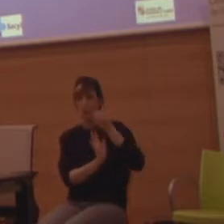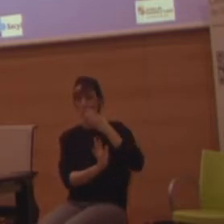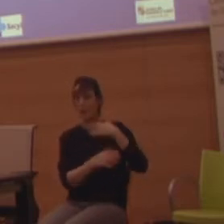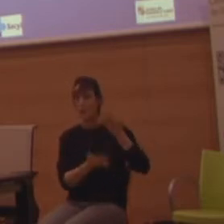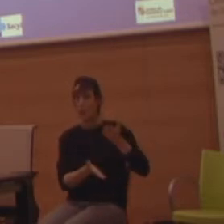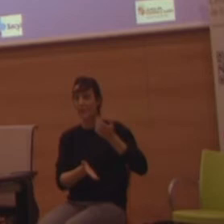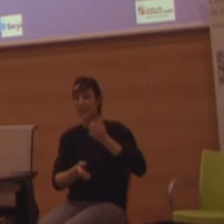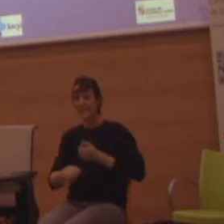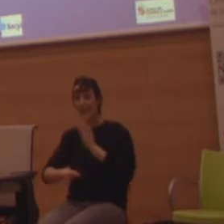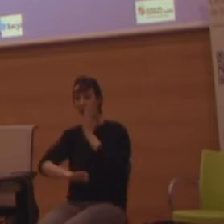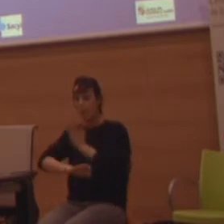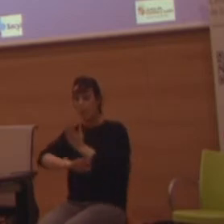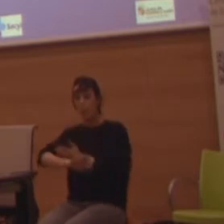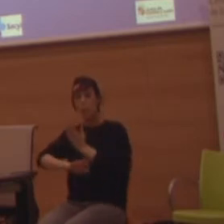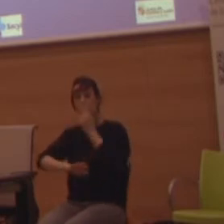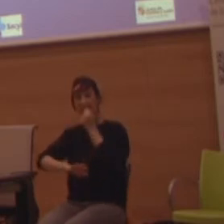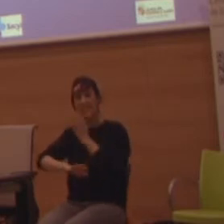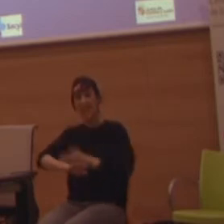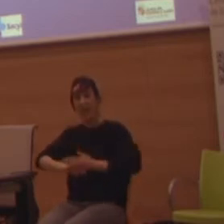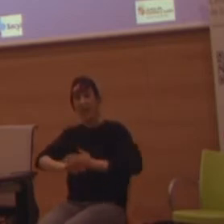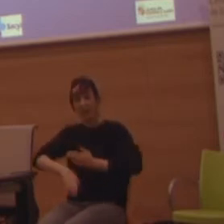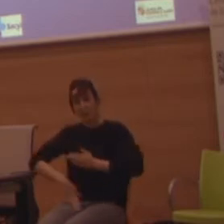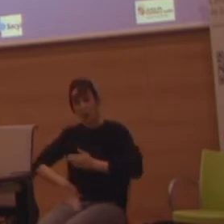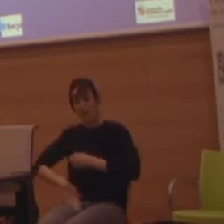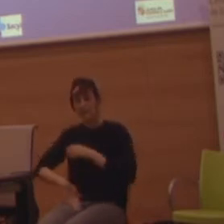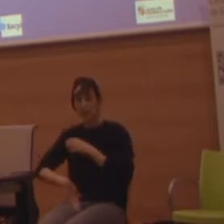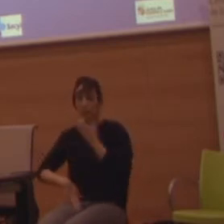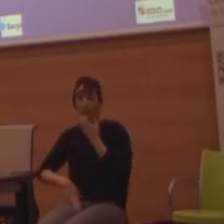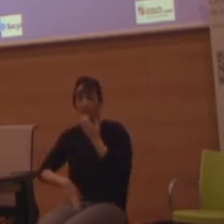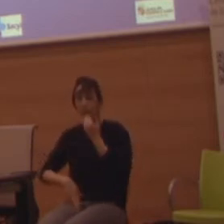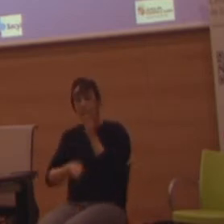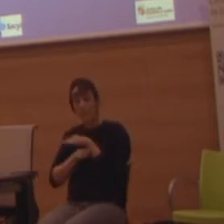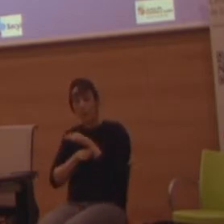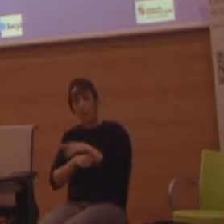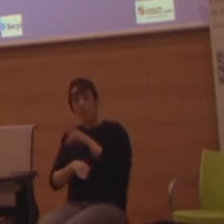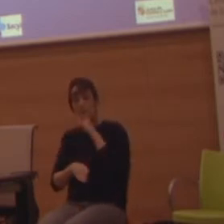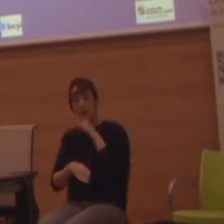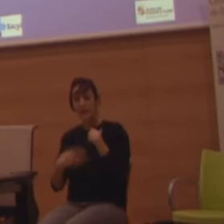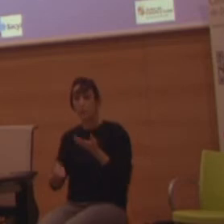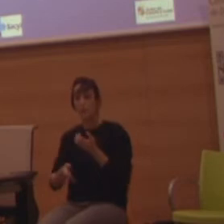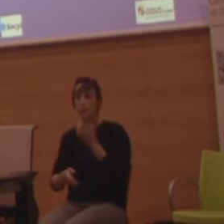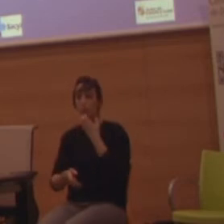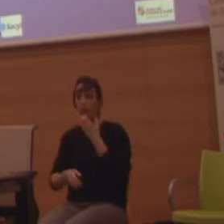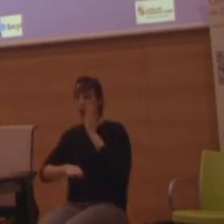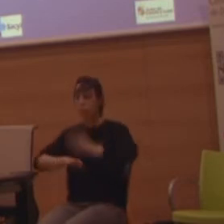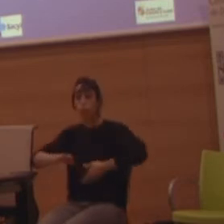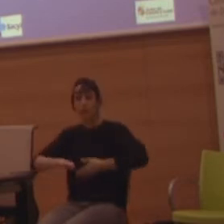pueden producir un mal cuidado de los pies en una persona diabética pueden ser amputaciones desde